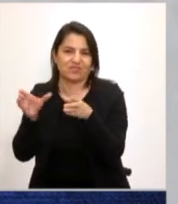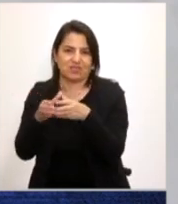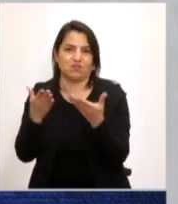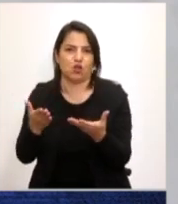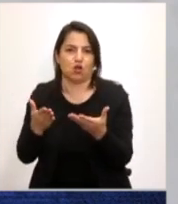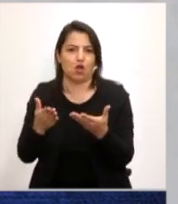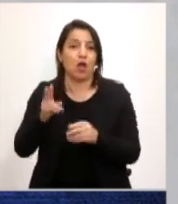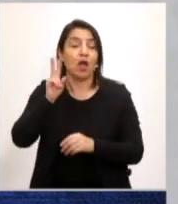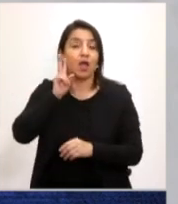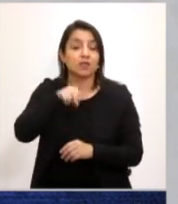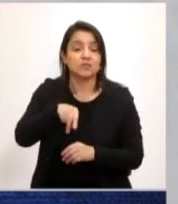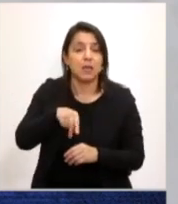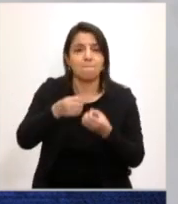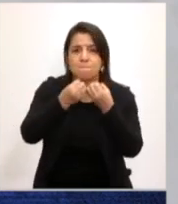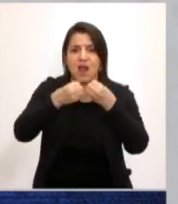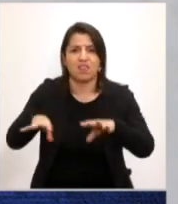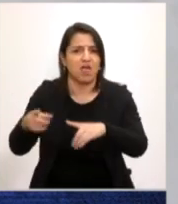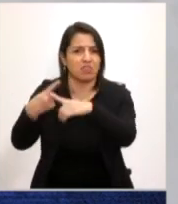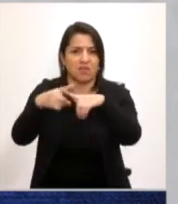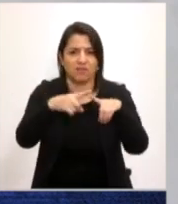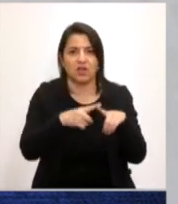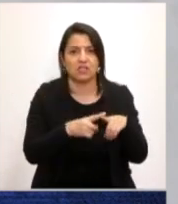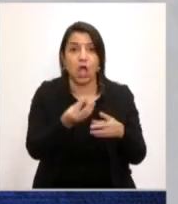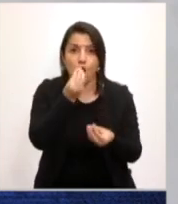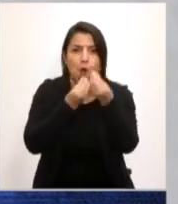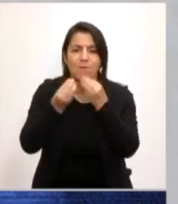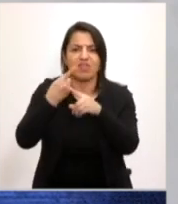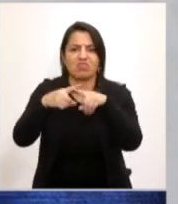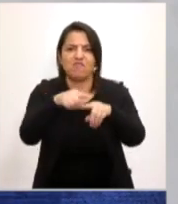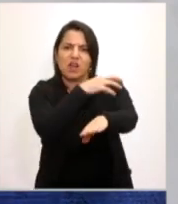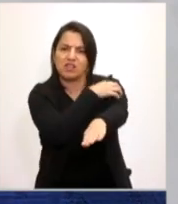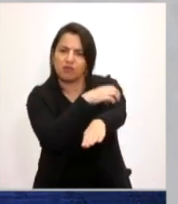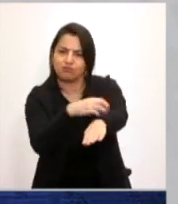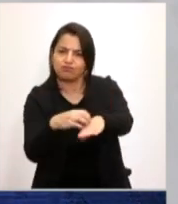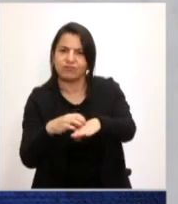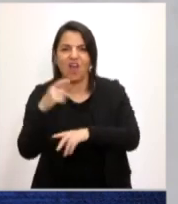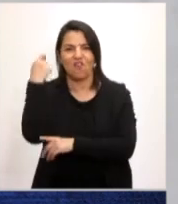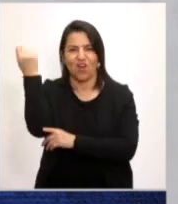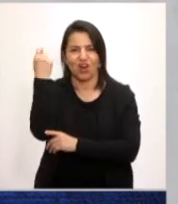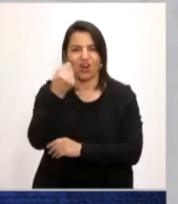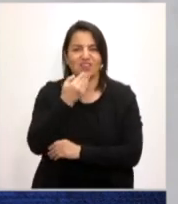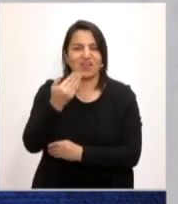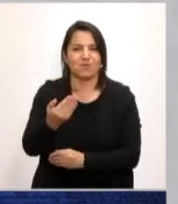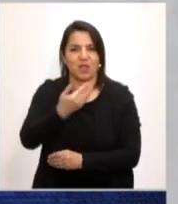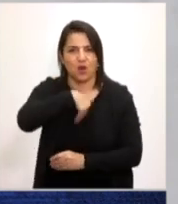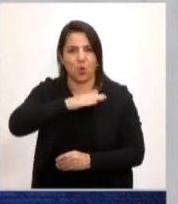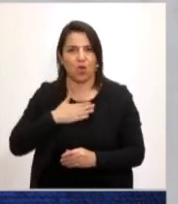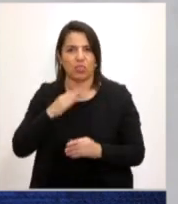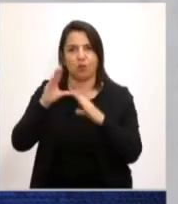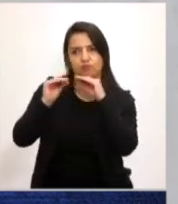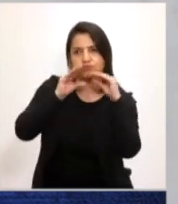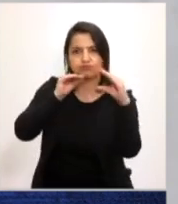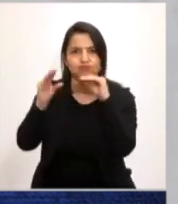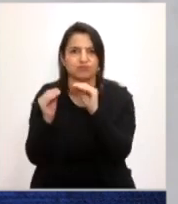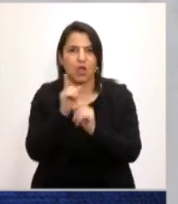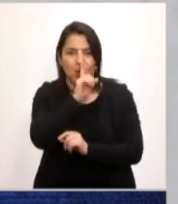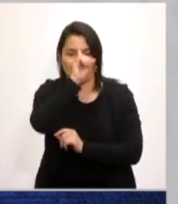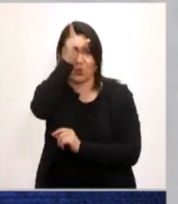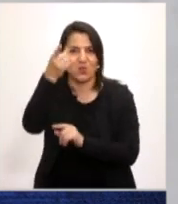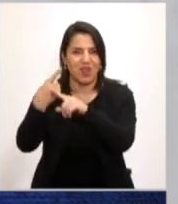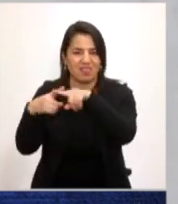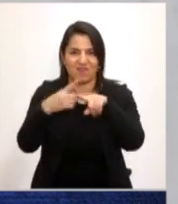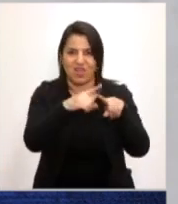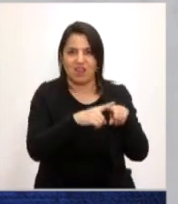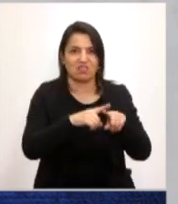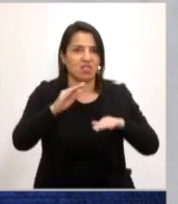donde nuestras comidas varían según nuestra geografía, nuestro folclor también, y hasta nuestras hablas, nuestras costumbres también varían